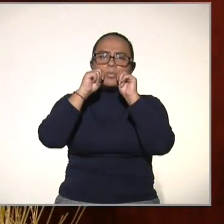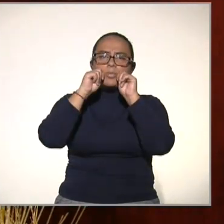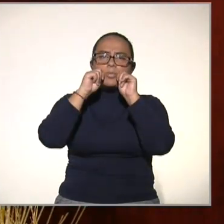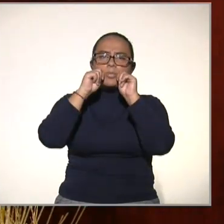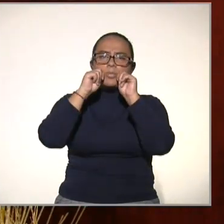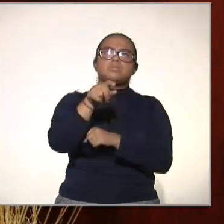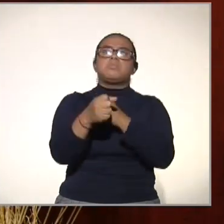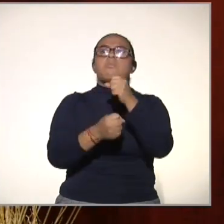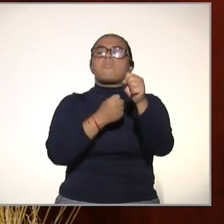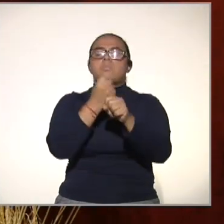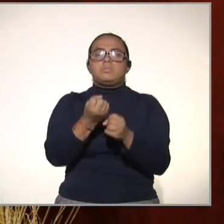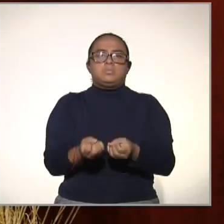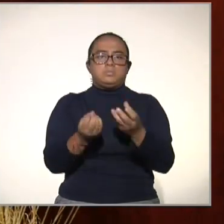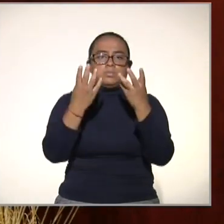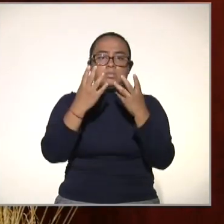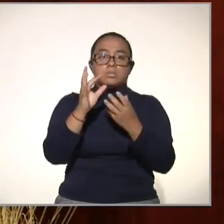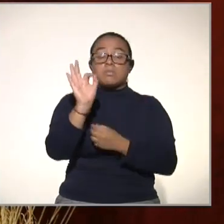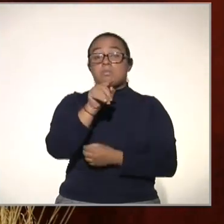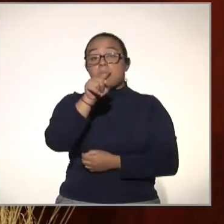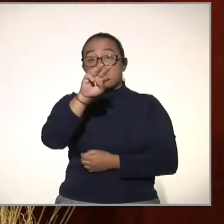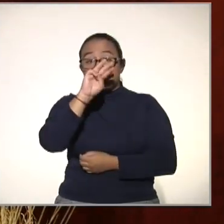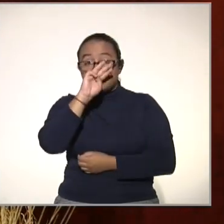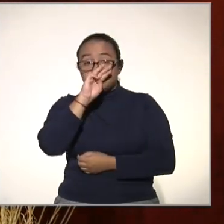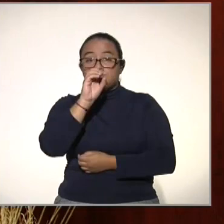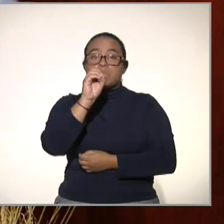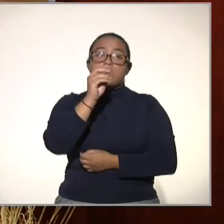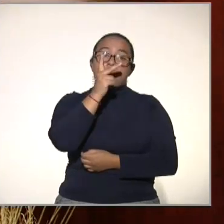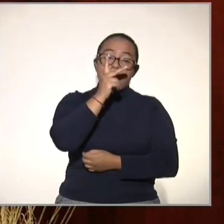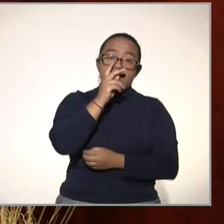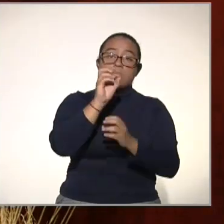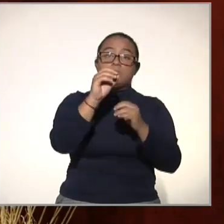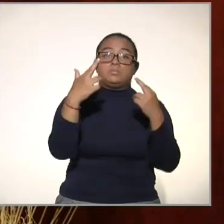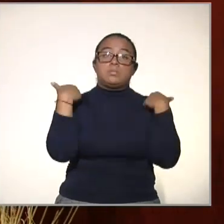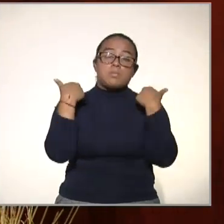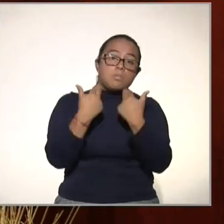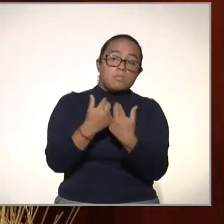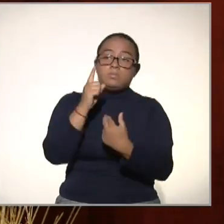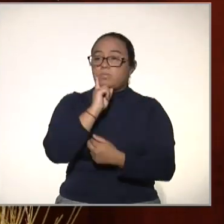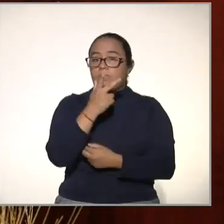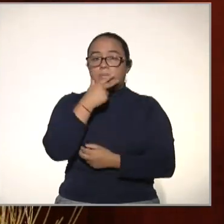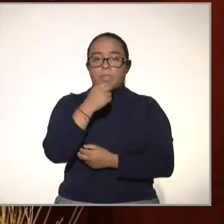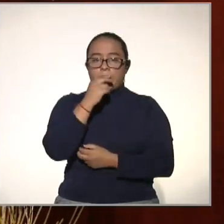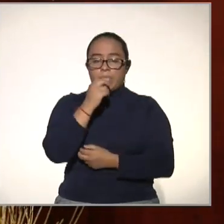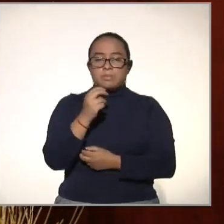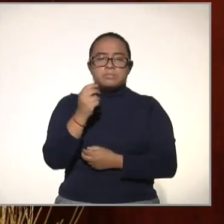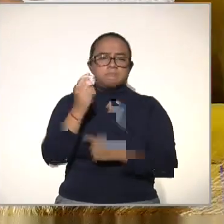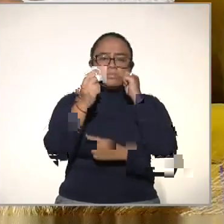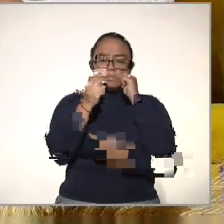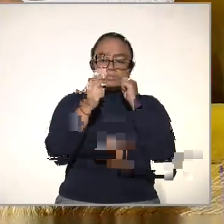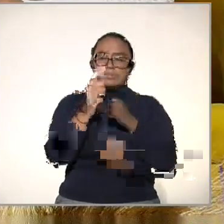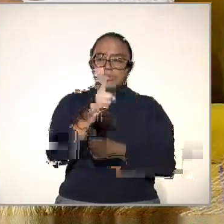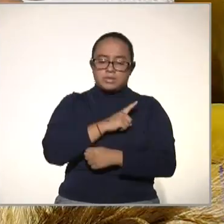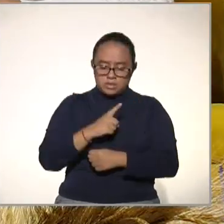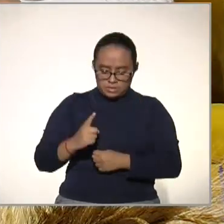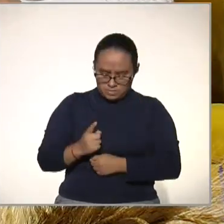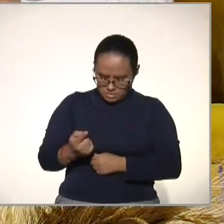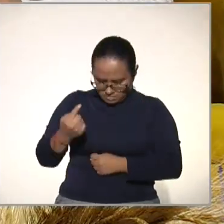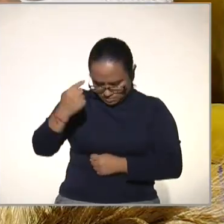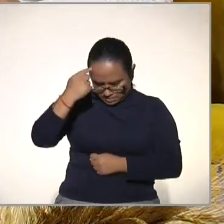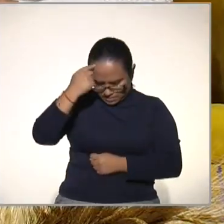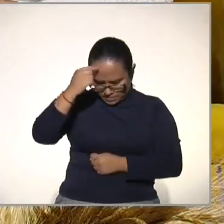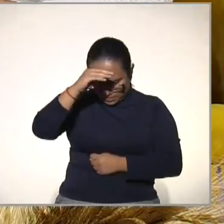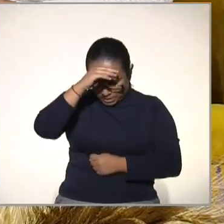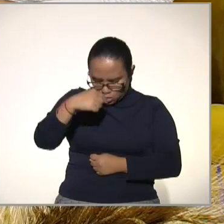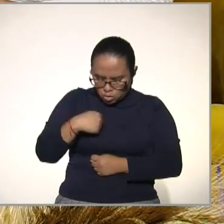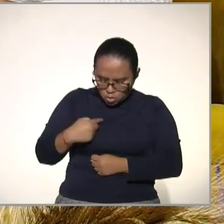y la edad que tengas, si eres mamá o si eres maestra o maestro, donde te desarrolles, te des la oportunidad de preguntarte quién